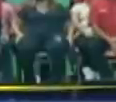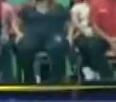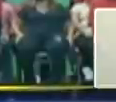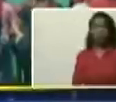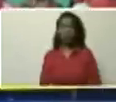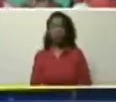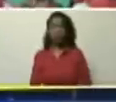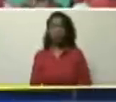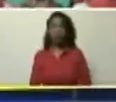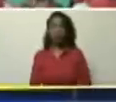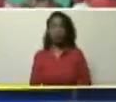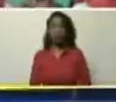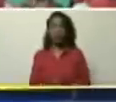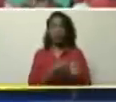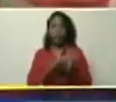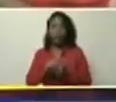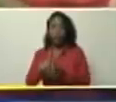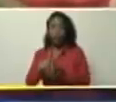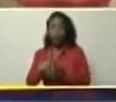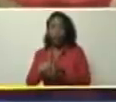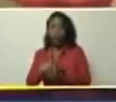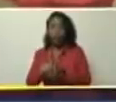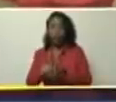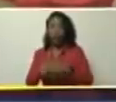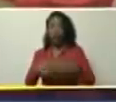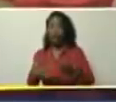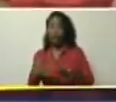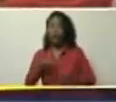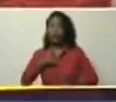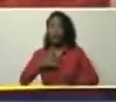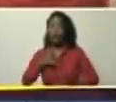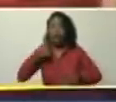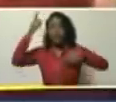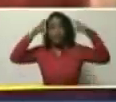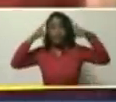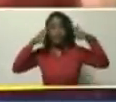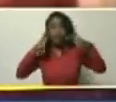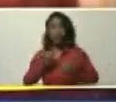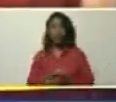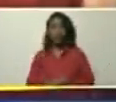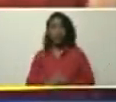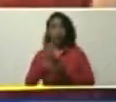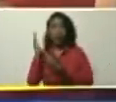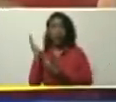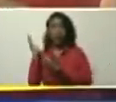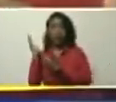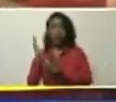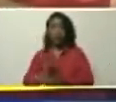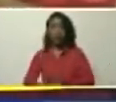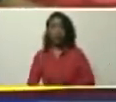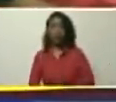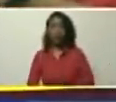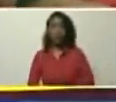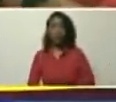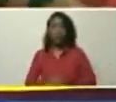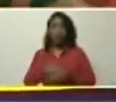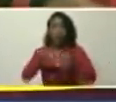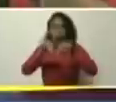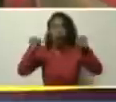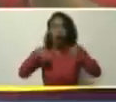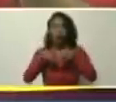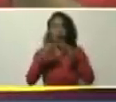simbólico, simbólico, ¿no? Del sentir chavista. Esta es la cancha de